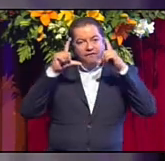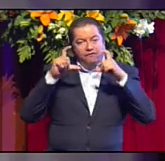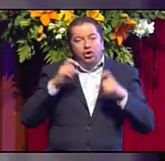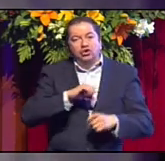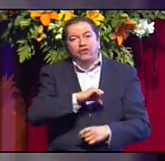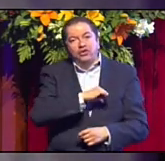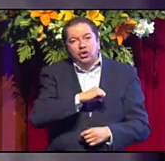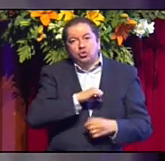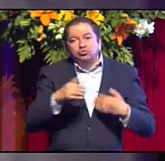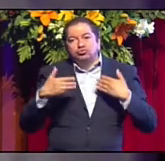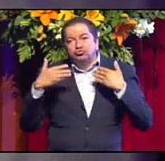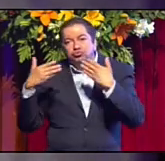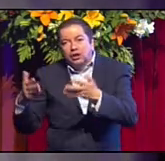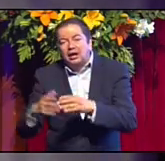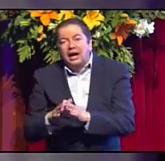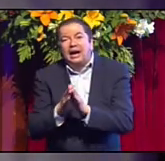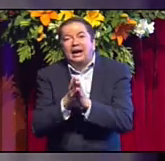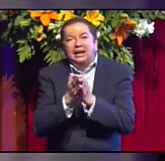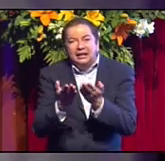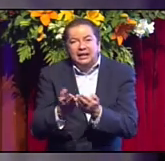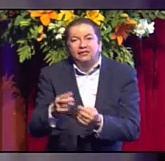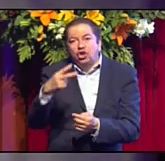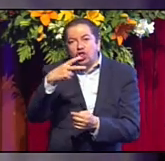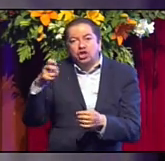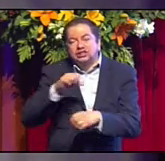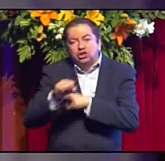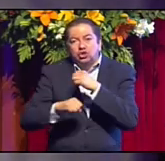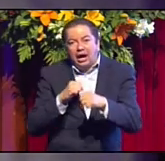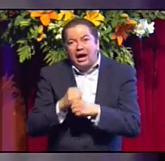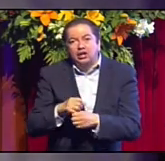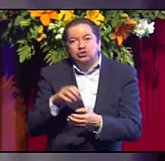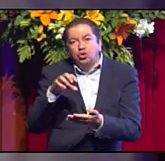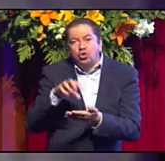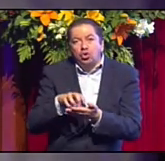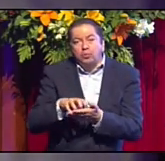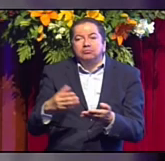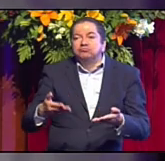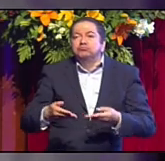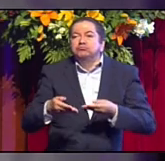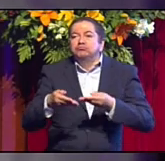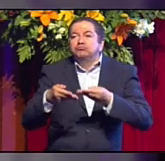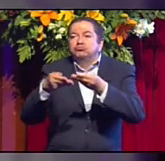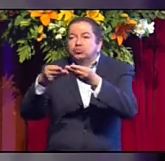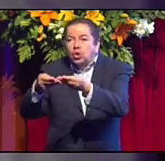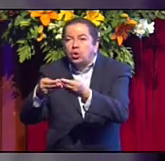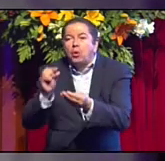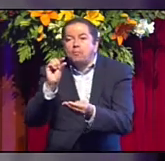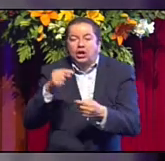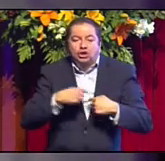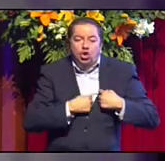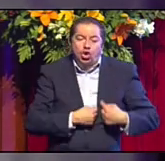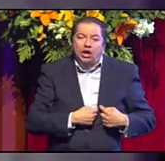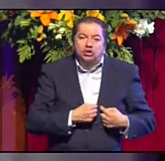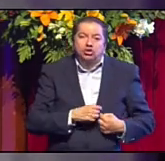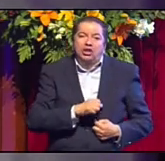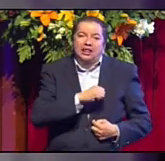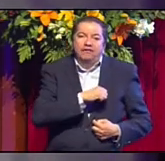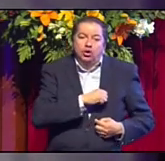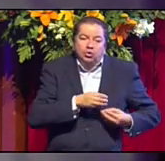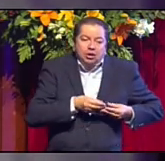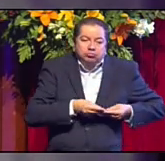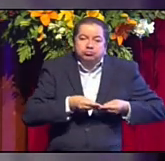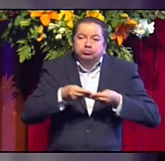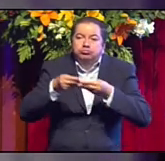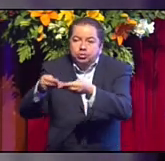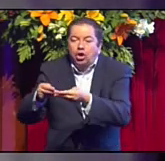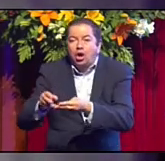recuerdo, el libro de los 200 años de nuestra comuna, para que se lleven un poquito del corazón de Vicuña y sientan